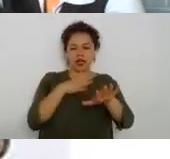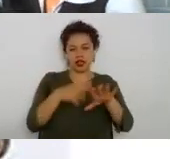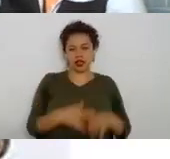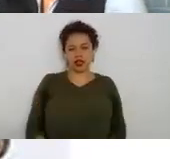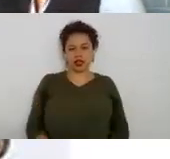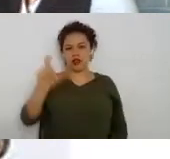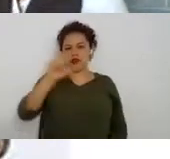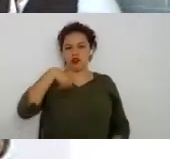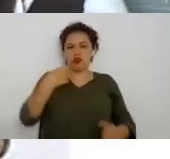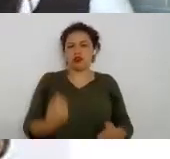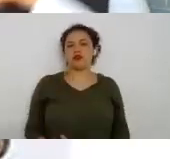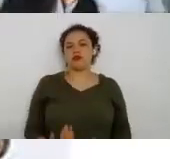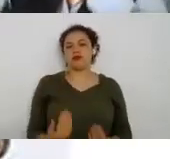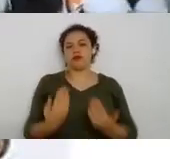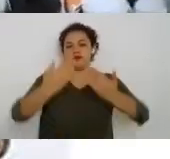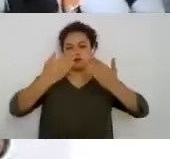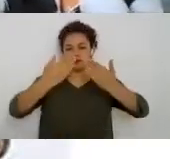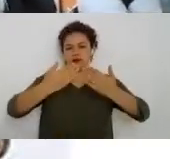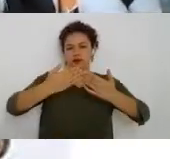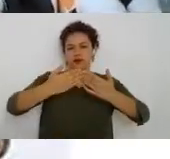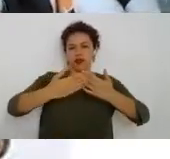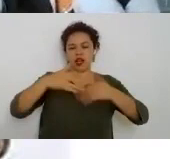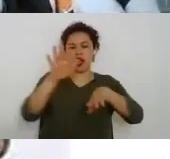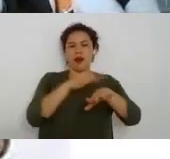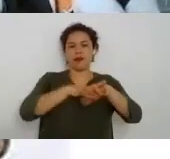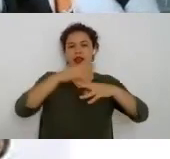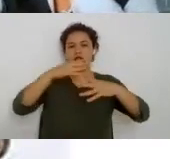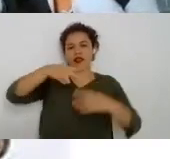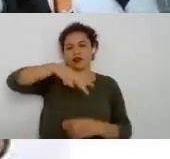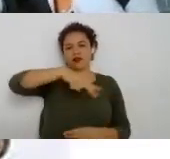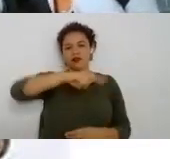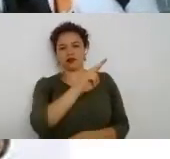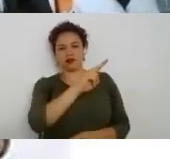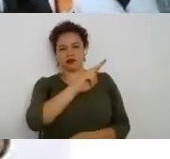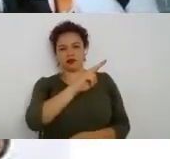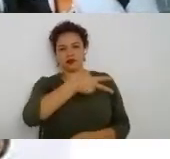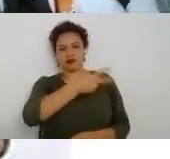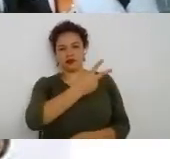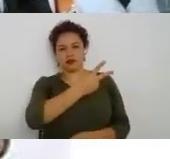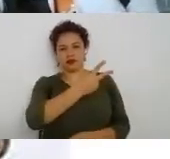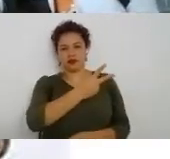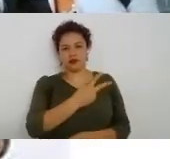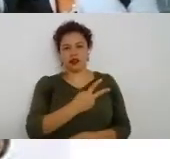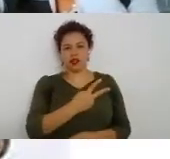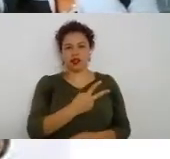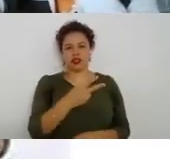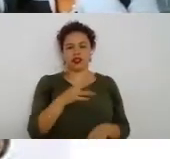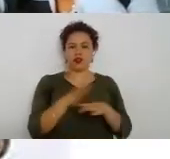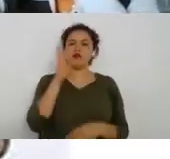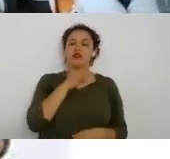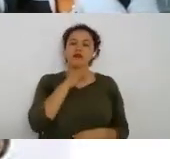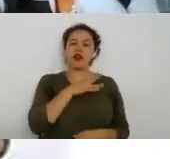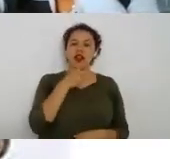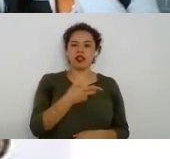de levantarnos, las piernas van a ir hacia arriba. Sí, no está proporcionado. Exactamente. Y vas a mandar